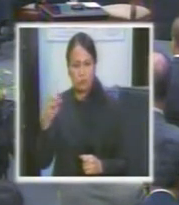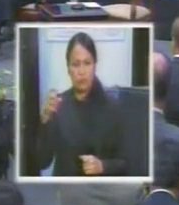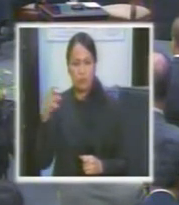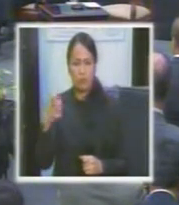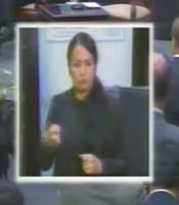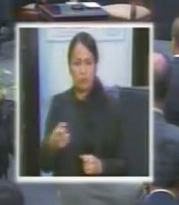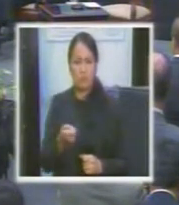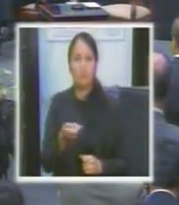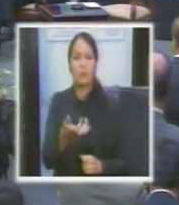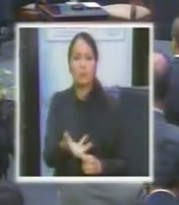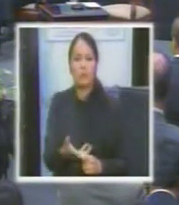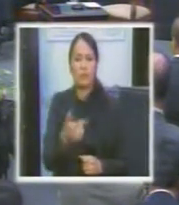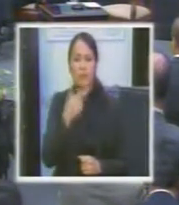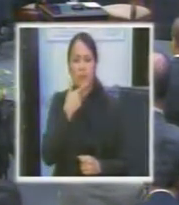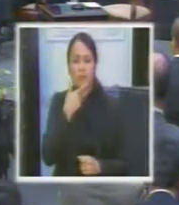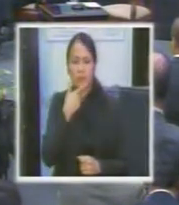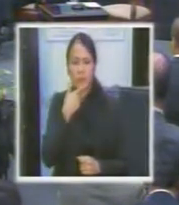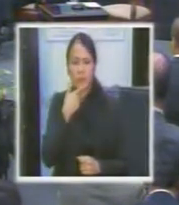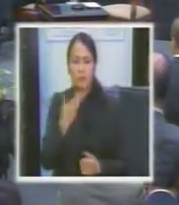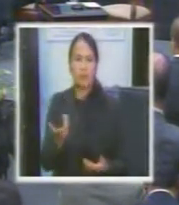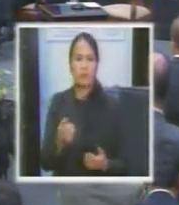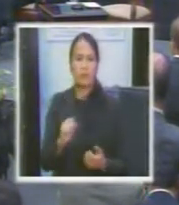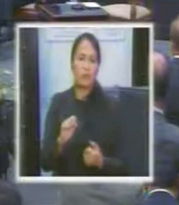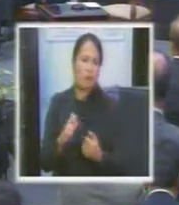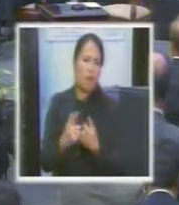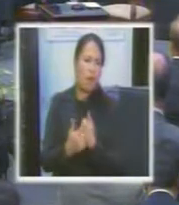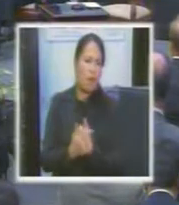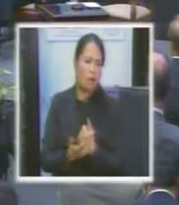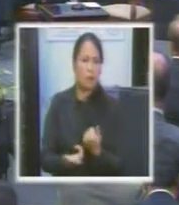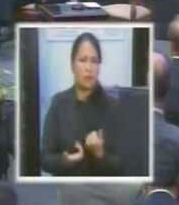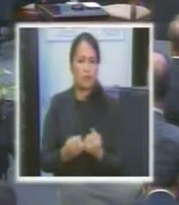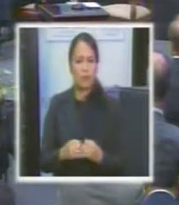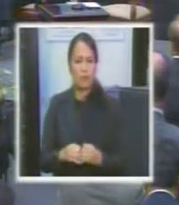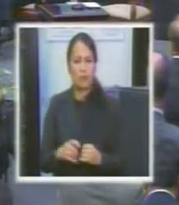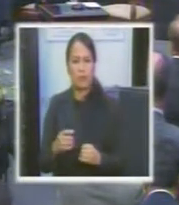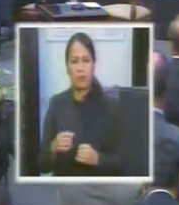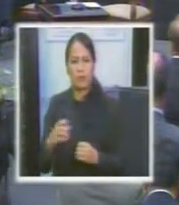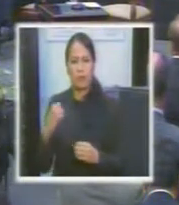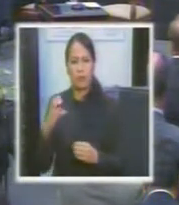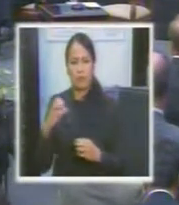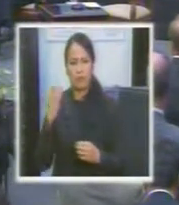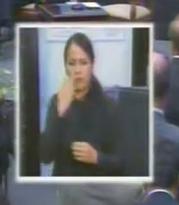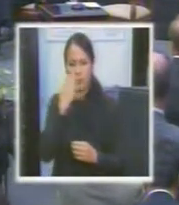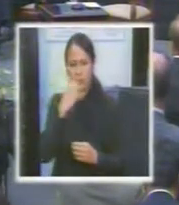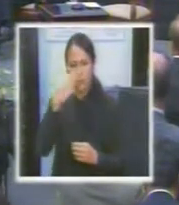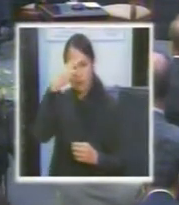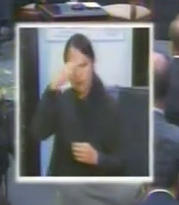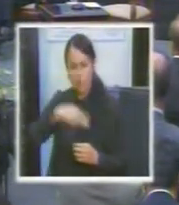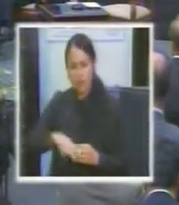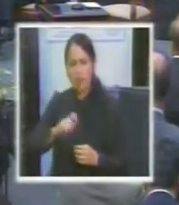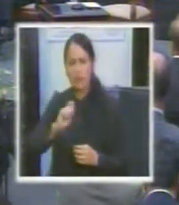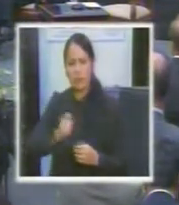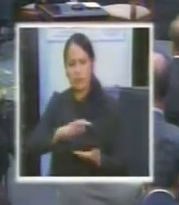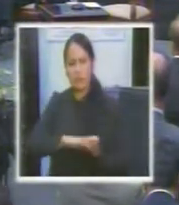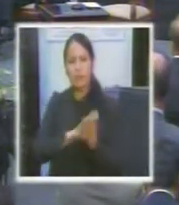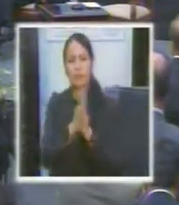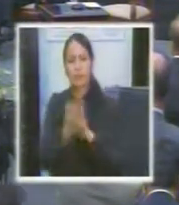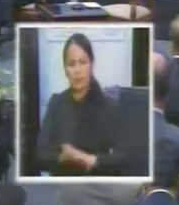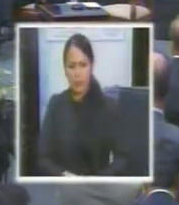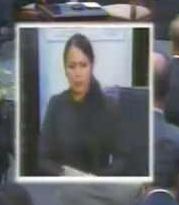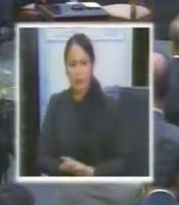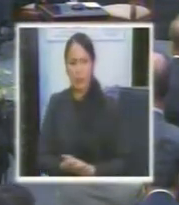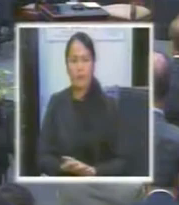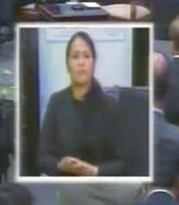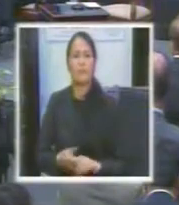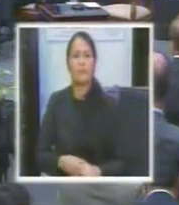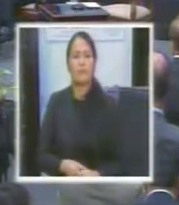consignada como algo que identificó al lema del Colegio de México. Y quiere decir, básicamente, me